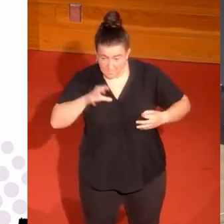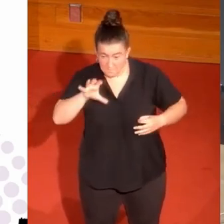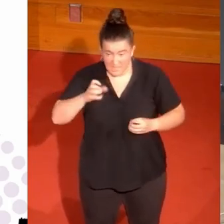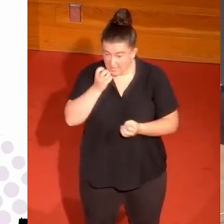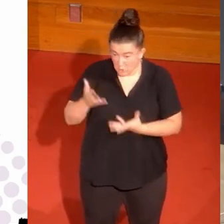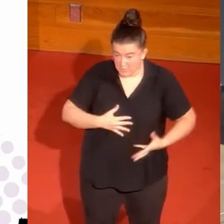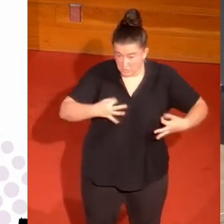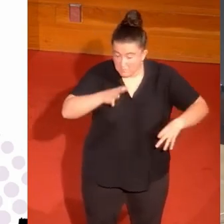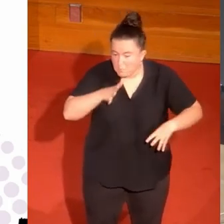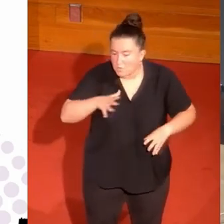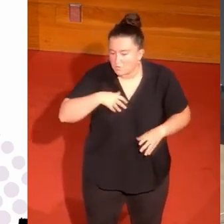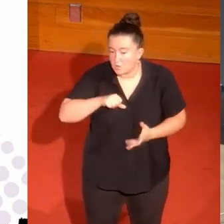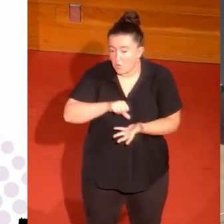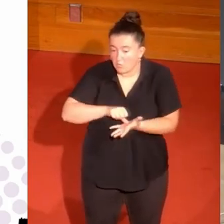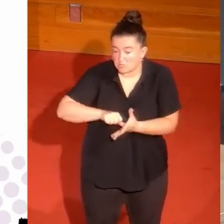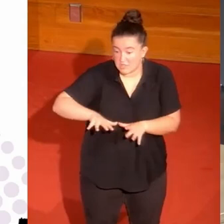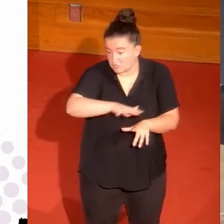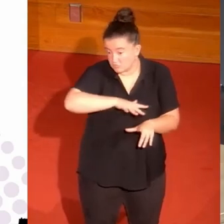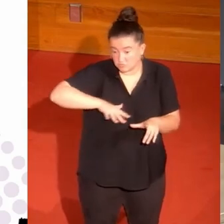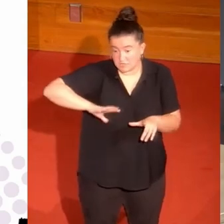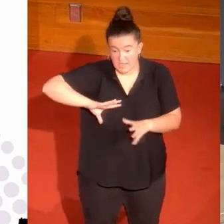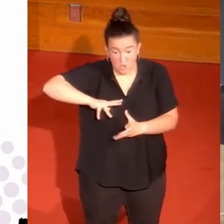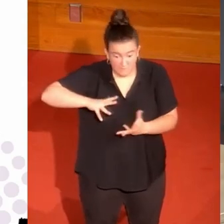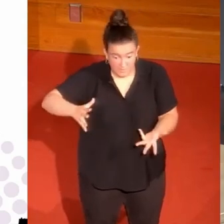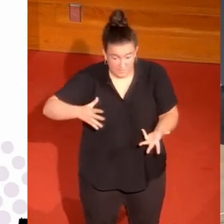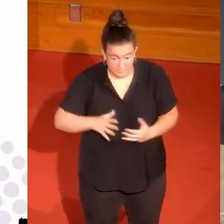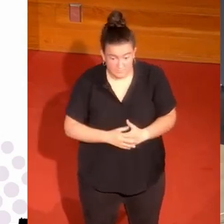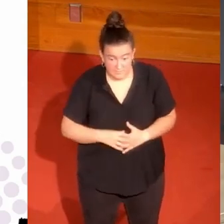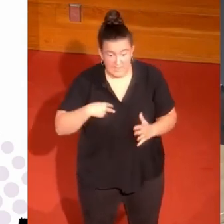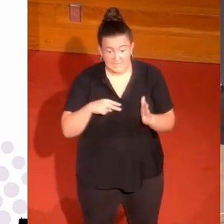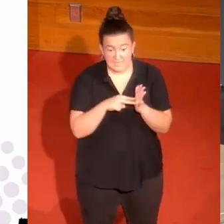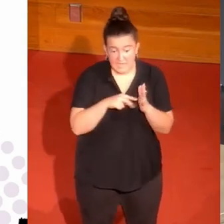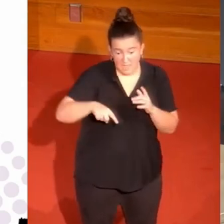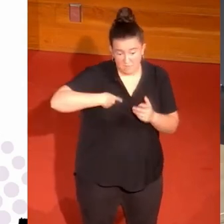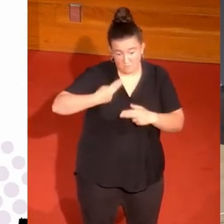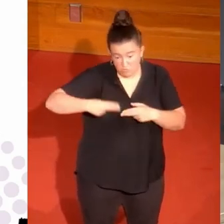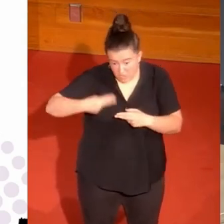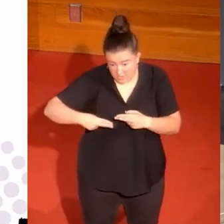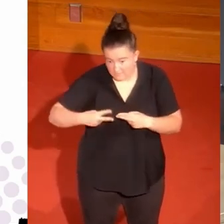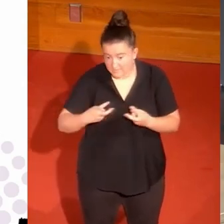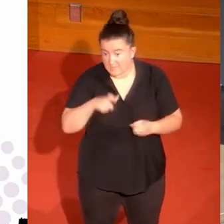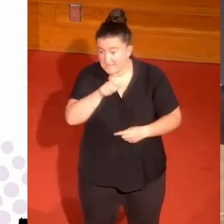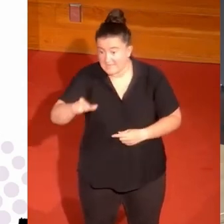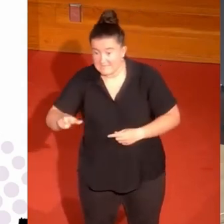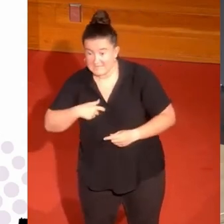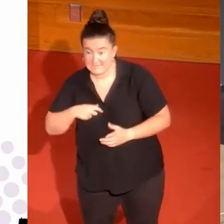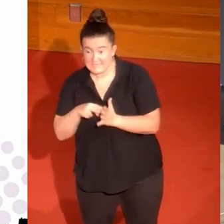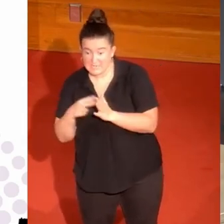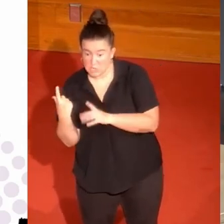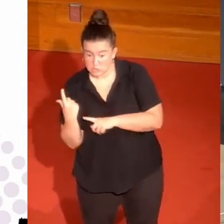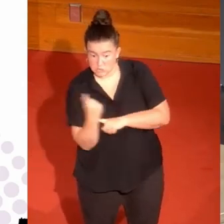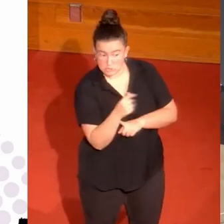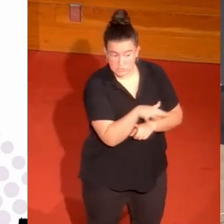final tiene frontera con con Siria y y fue uno de los lugares al que huyeron los sirios aunque no no